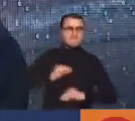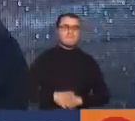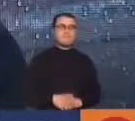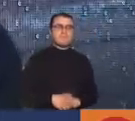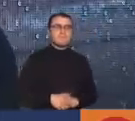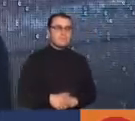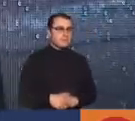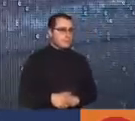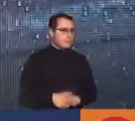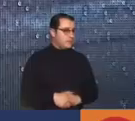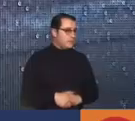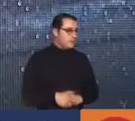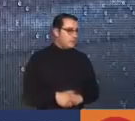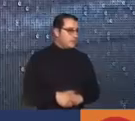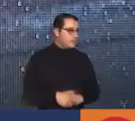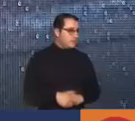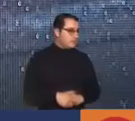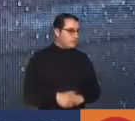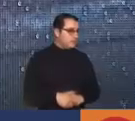bueno,